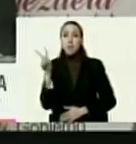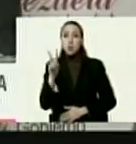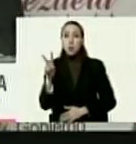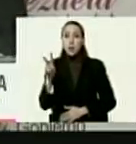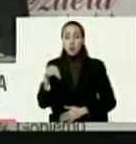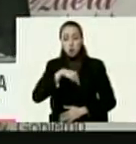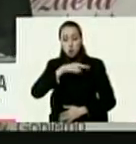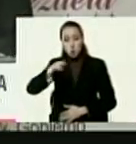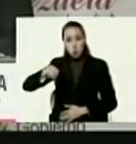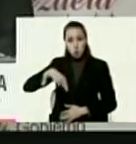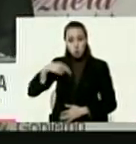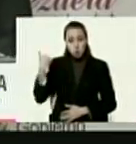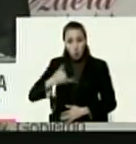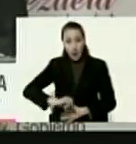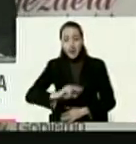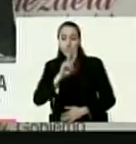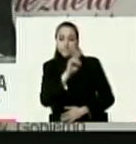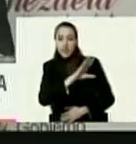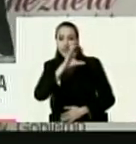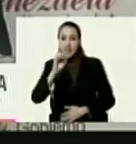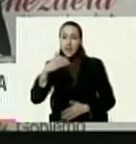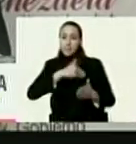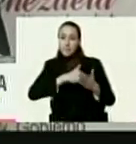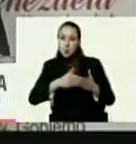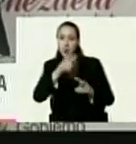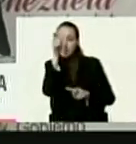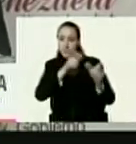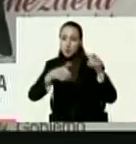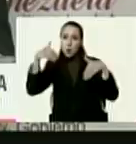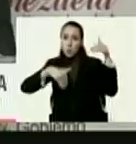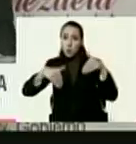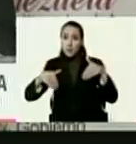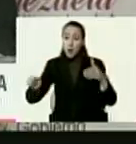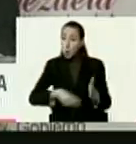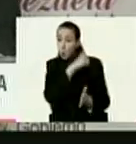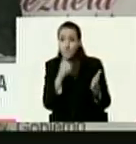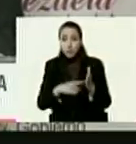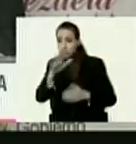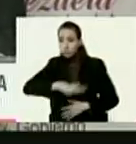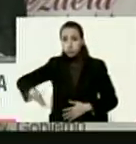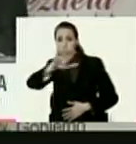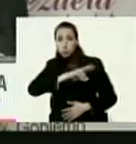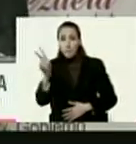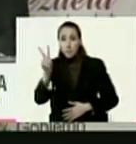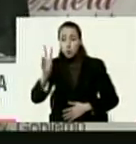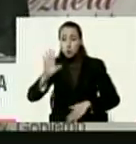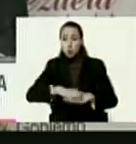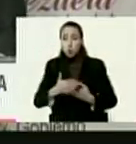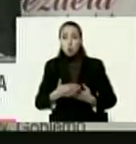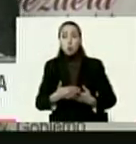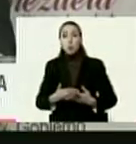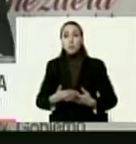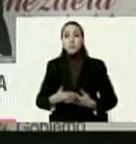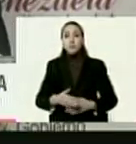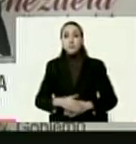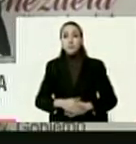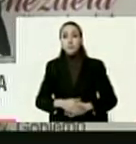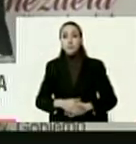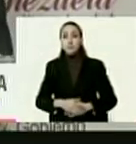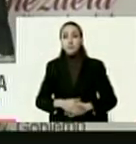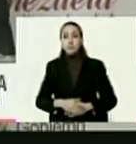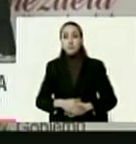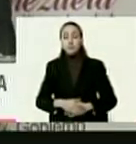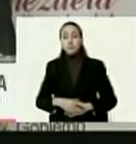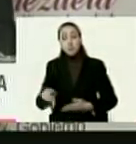habemos 20 millones de votantes, 30 millones de habitantes y 20 millones de votantes. En